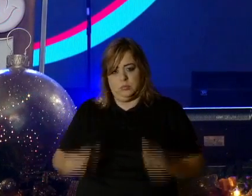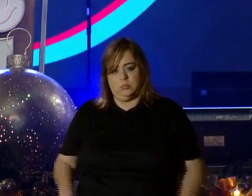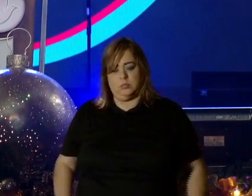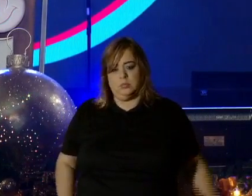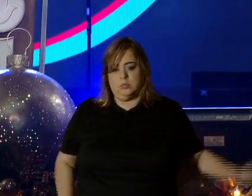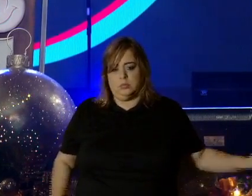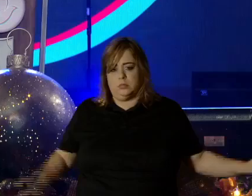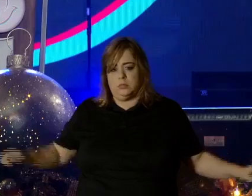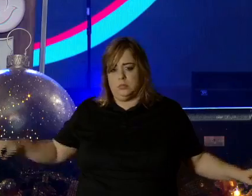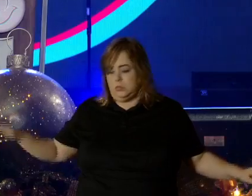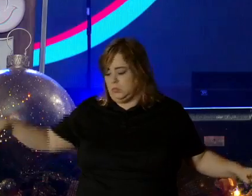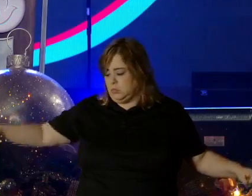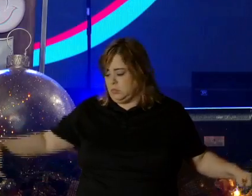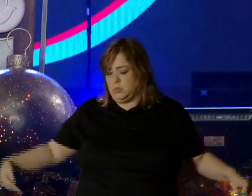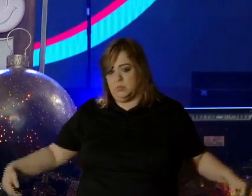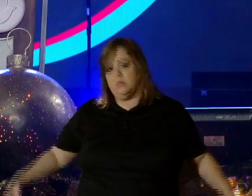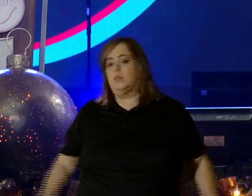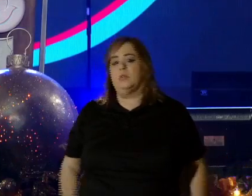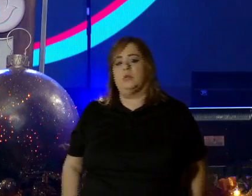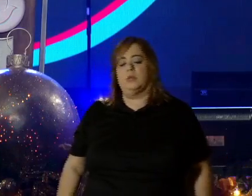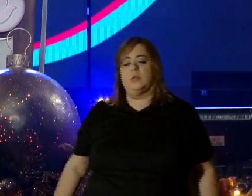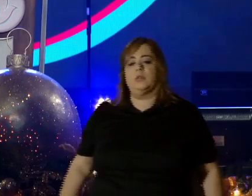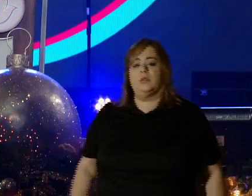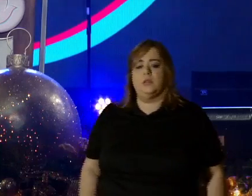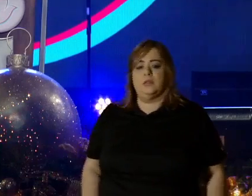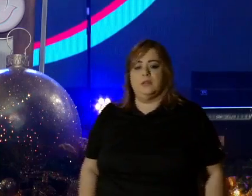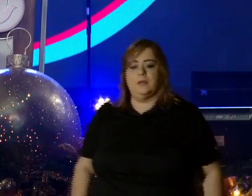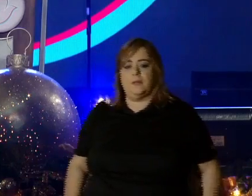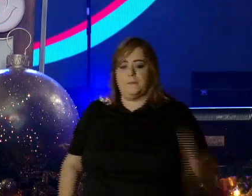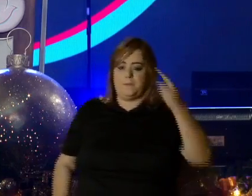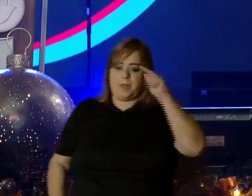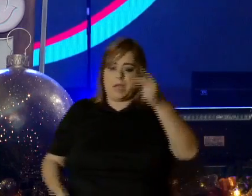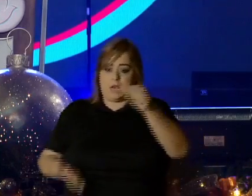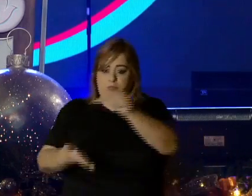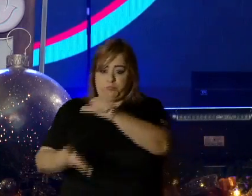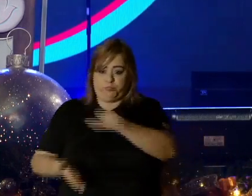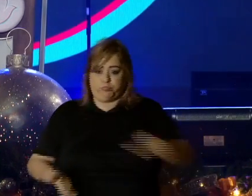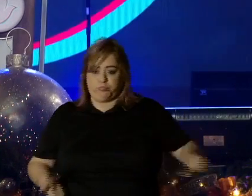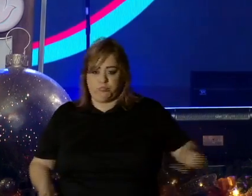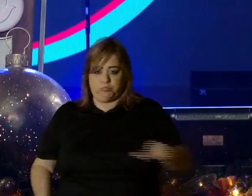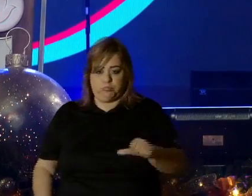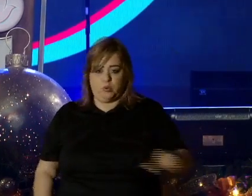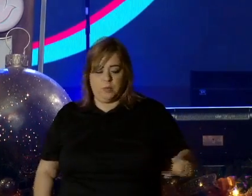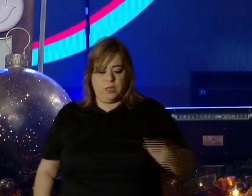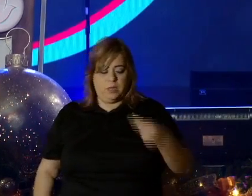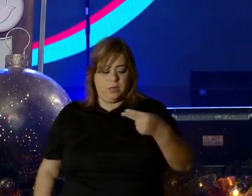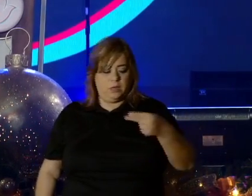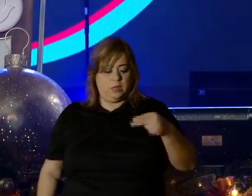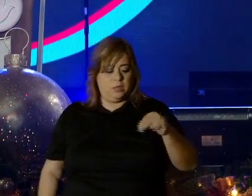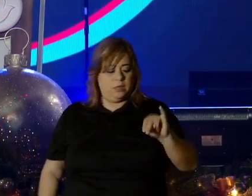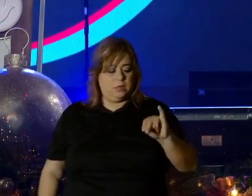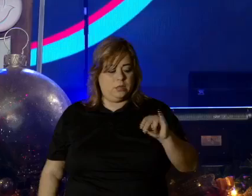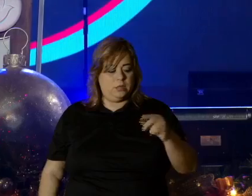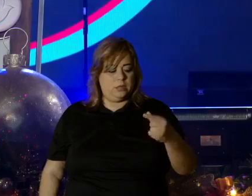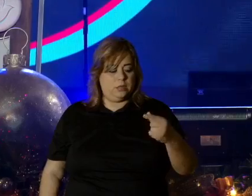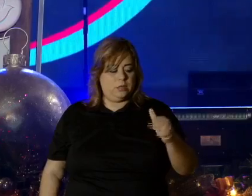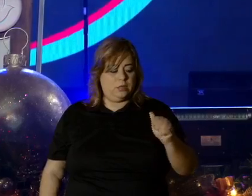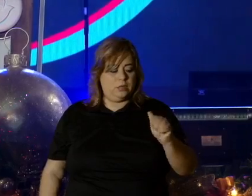brazo para acá, le meten como una paleta a la camilla, otro brazo para acá. Y te ponen el suerito. Y yo le dije, ¿ahora es? Me dijo, sí.